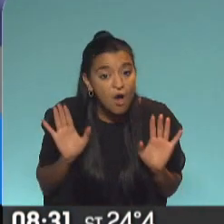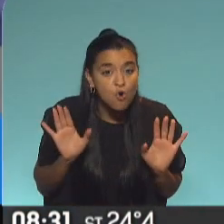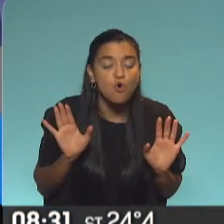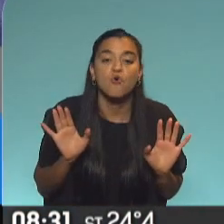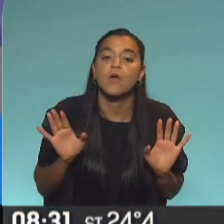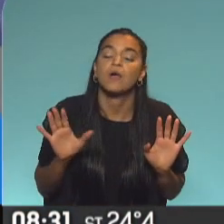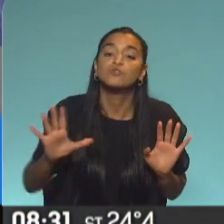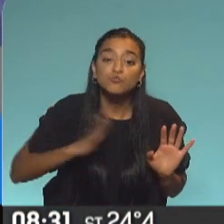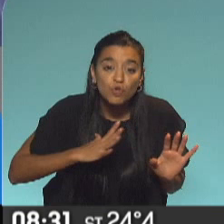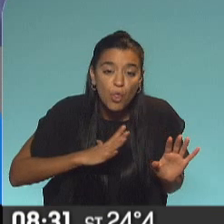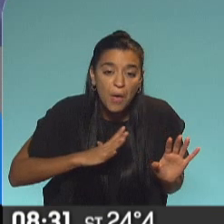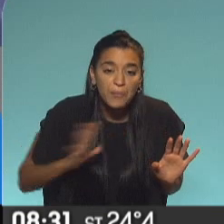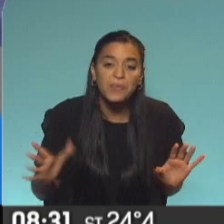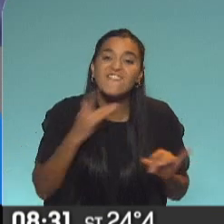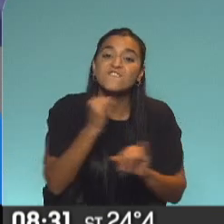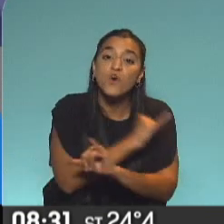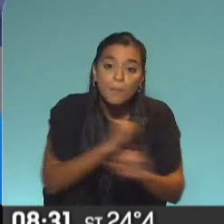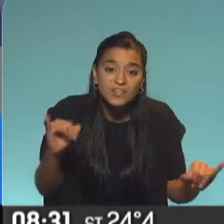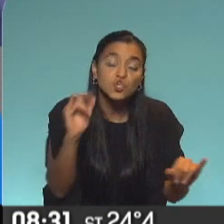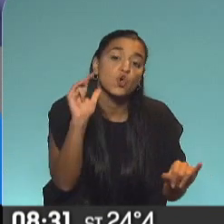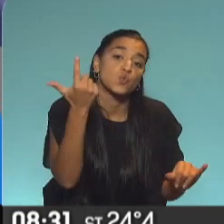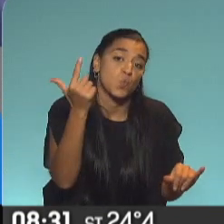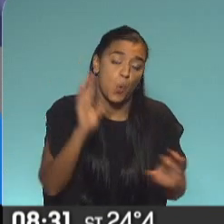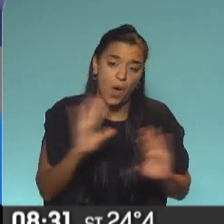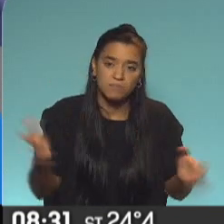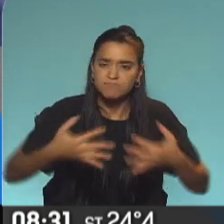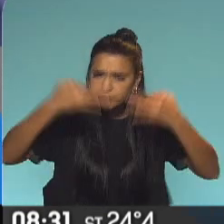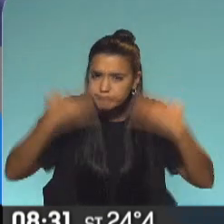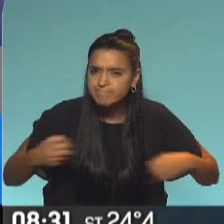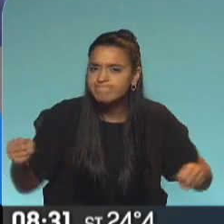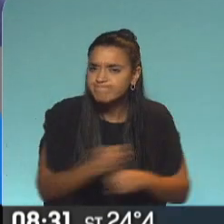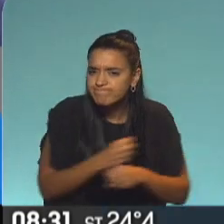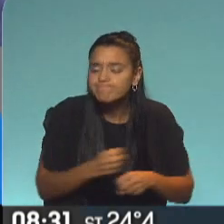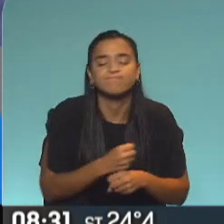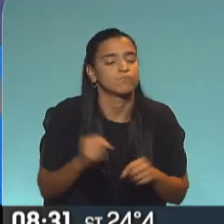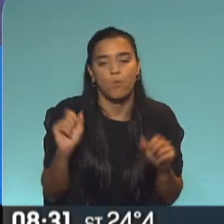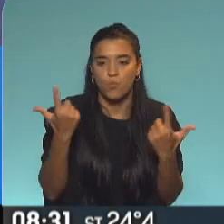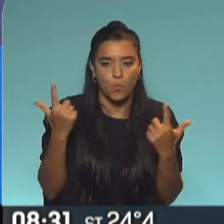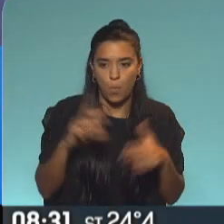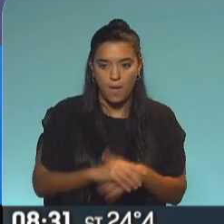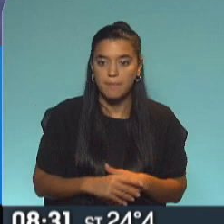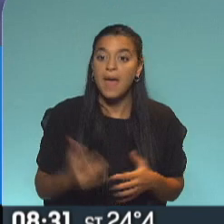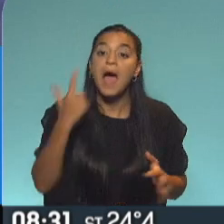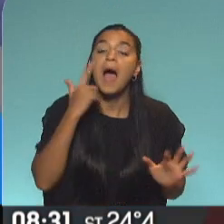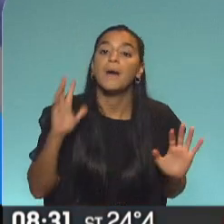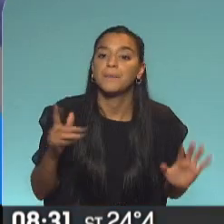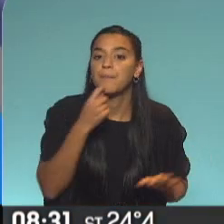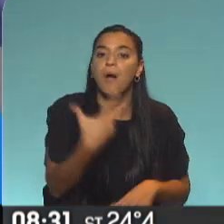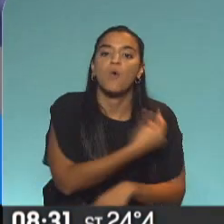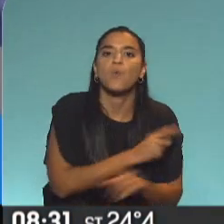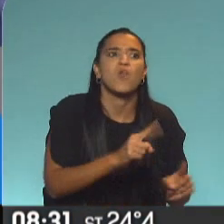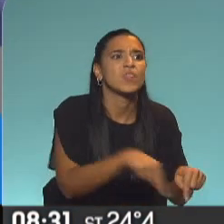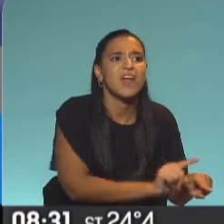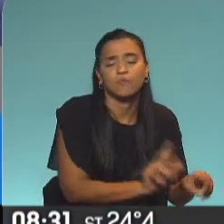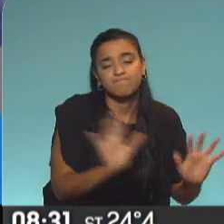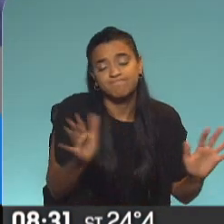hay todavía información ya consolidada como para descartar vacunas, ¿no es cierto? Salvo en